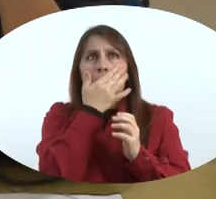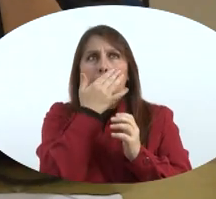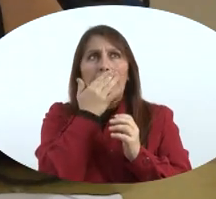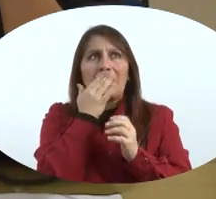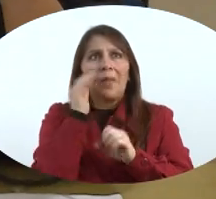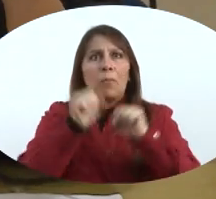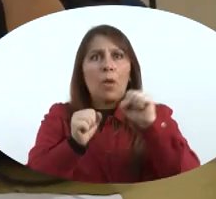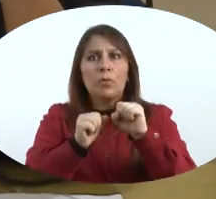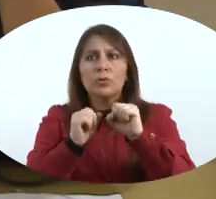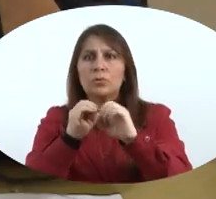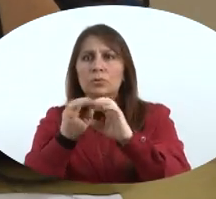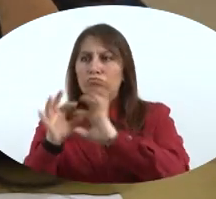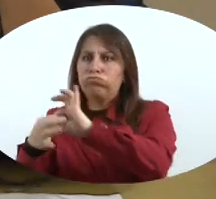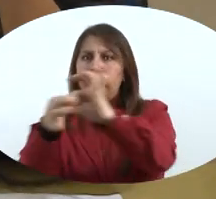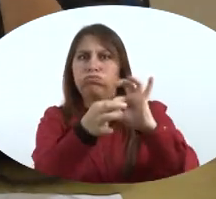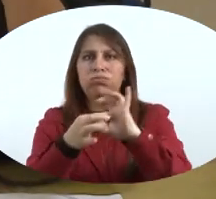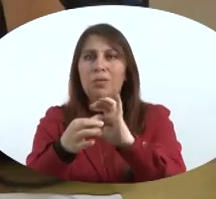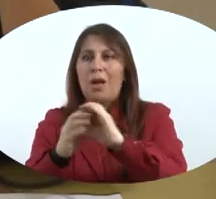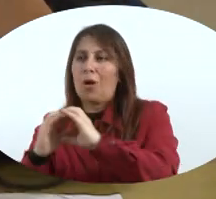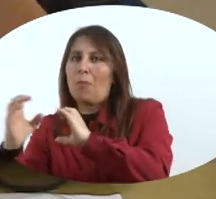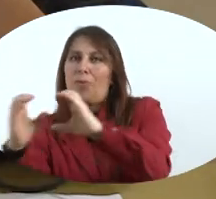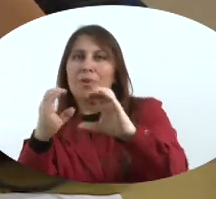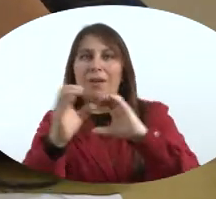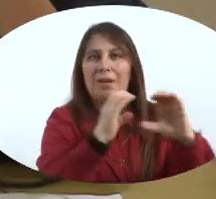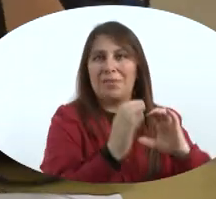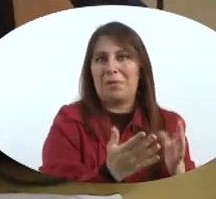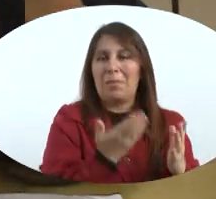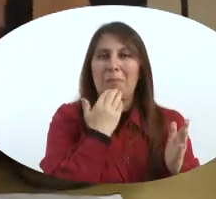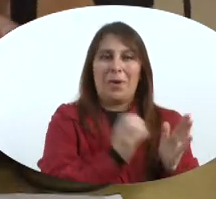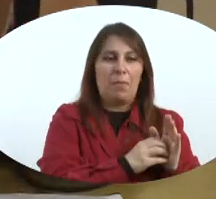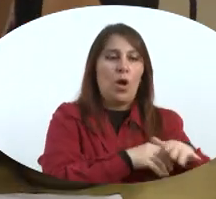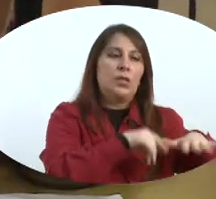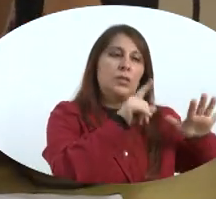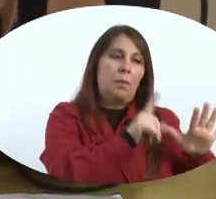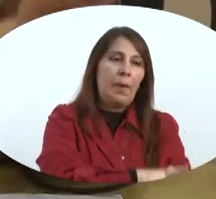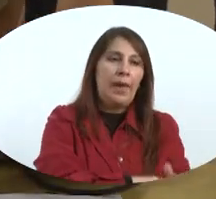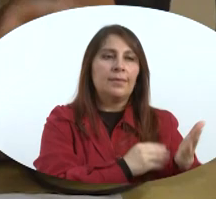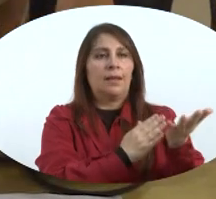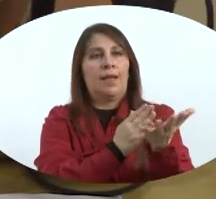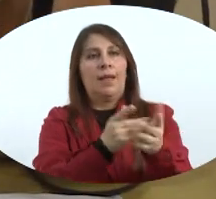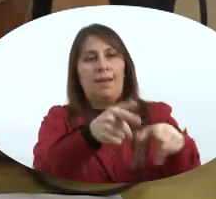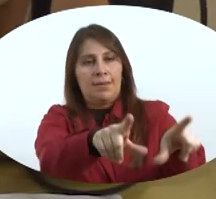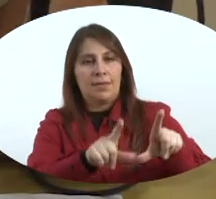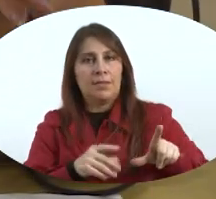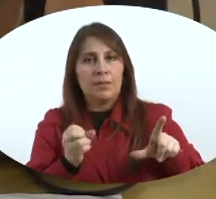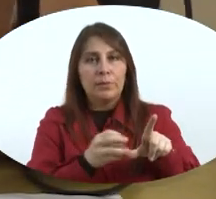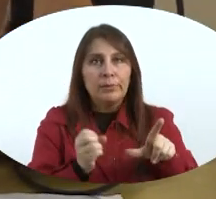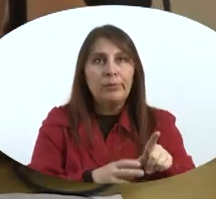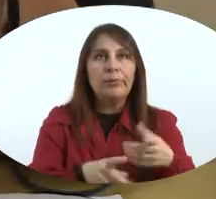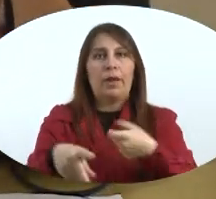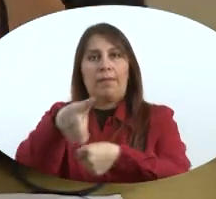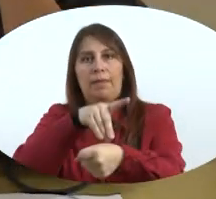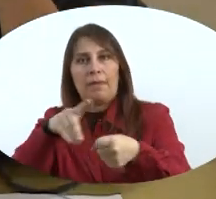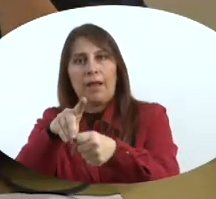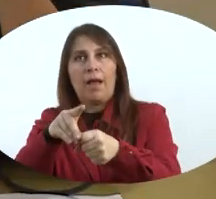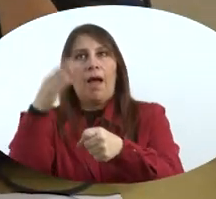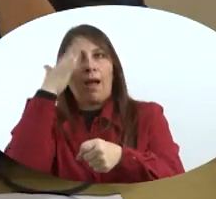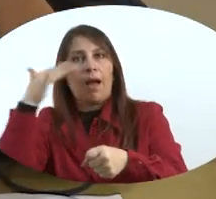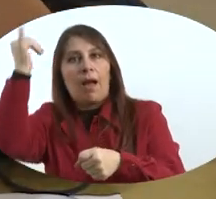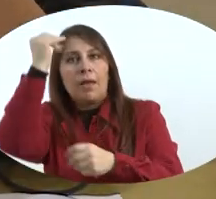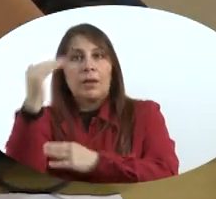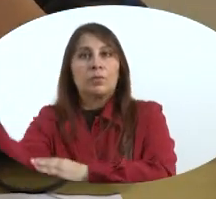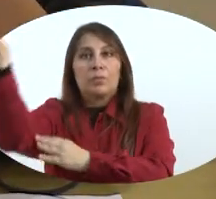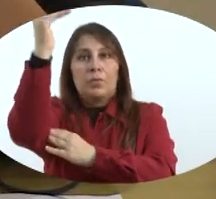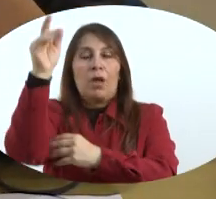canales de información muchísimo más avanzados entonces de semestres hasta los de licenciatura departamentos académico y superior